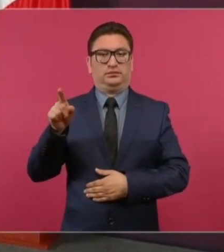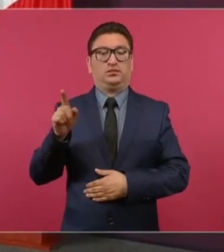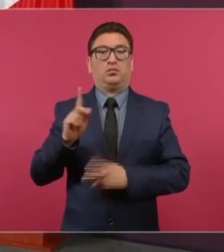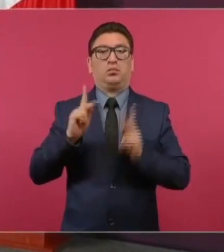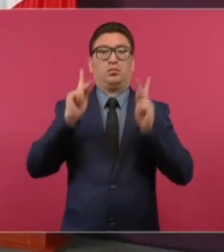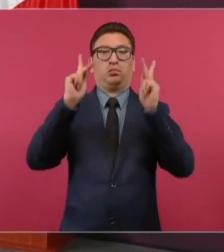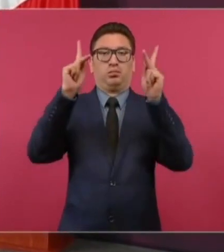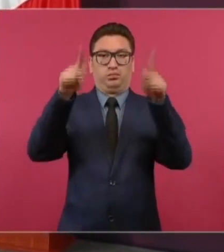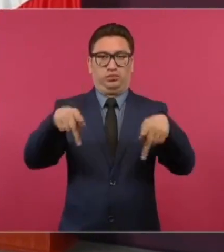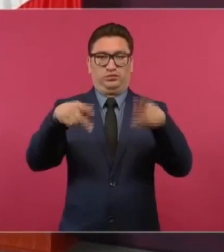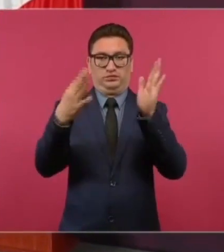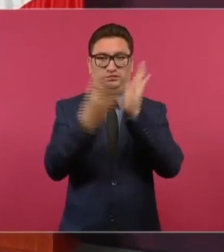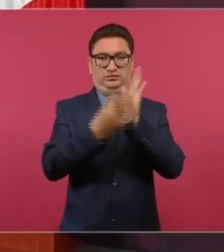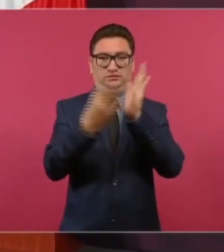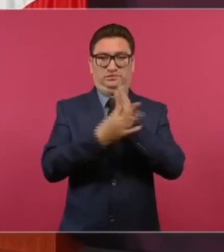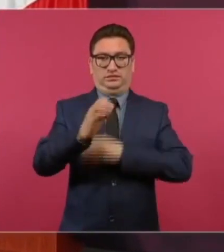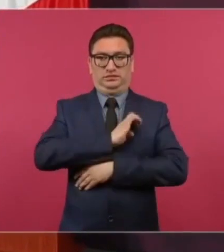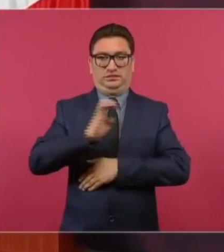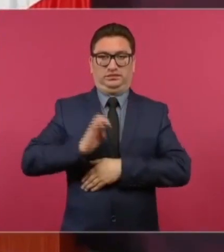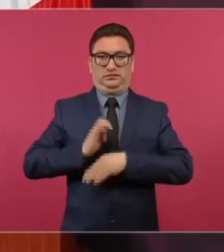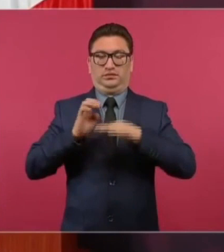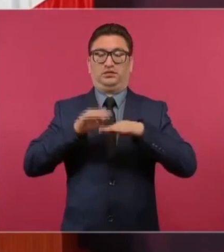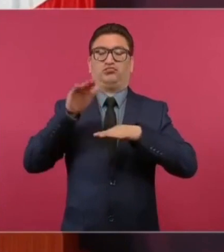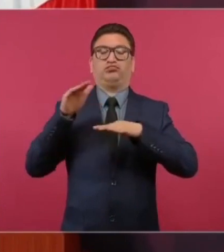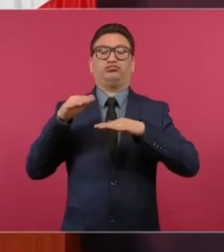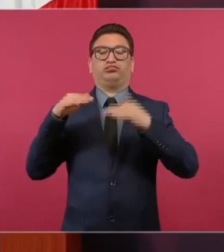puente de fierro. Pásenme el pinche micrófono hasta, otro güey.